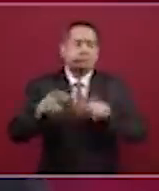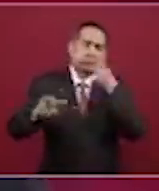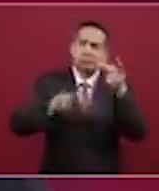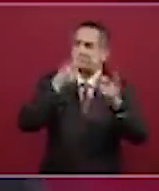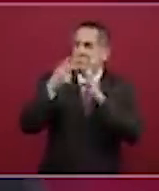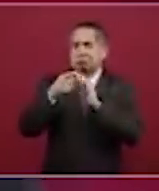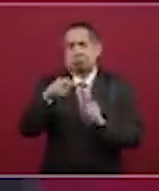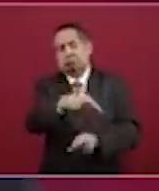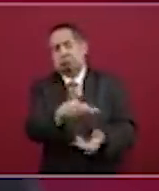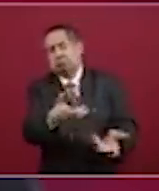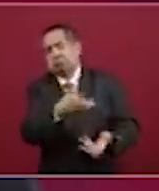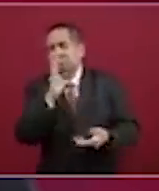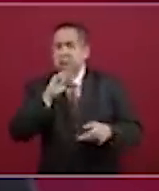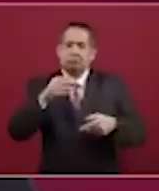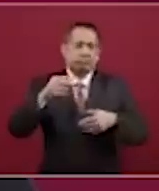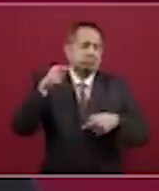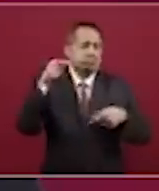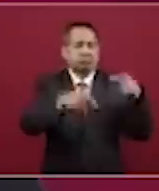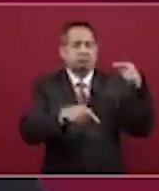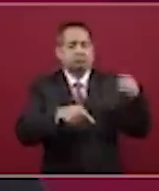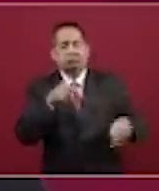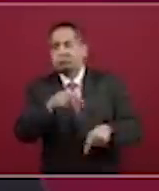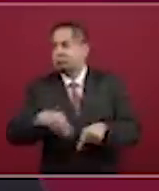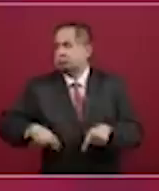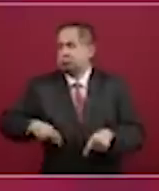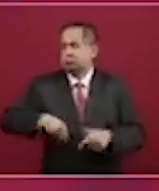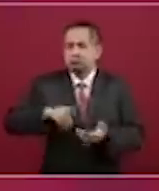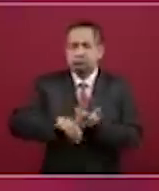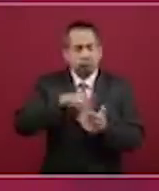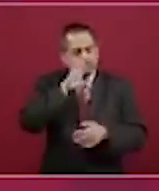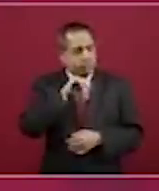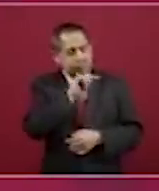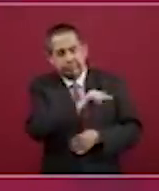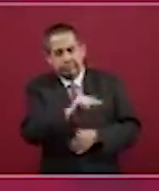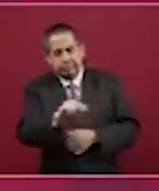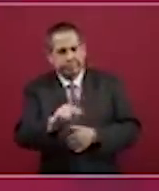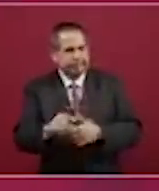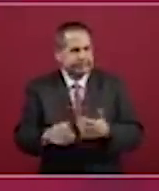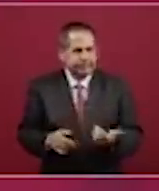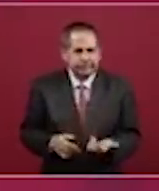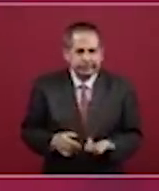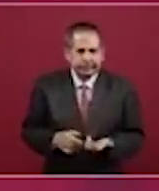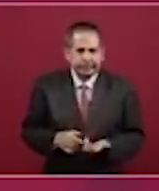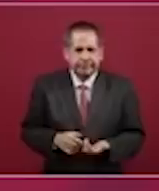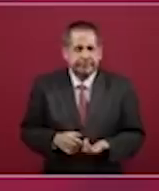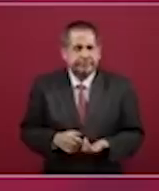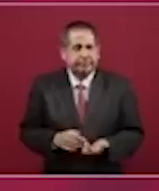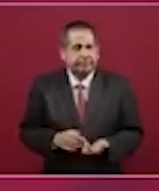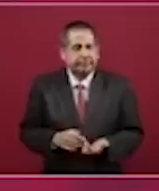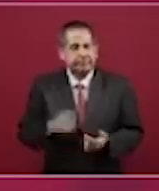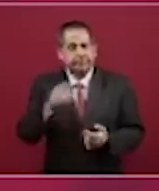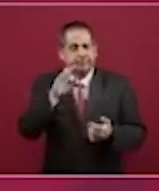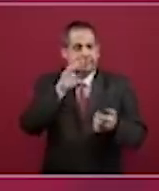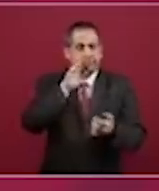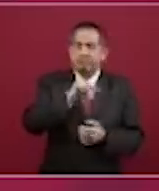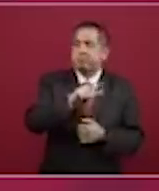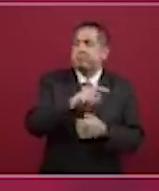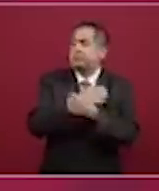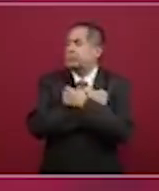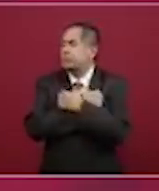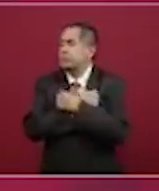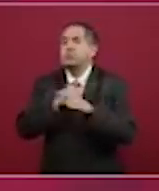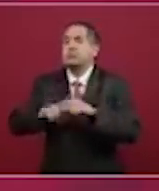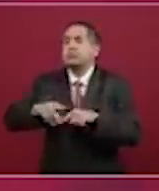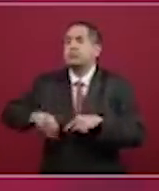magisterio, echándoles la culpa de que la mala educación